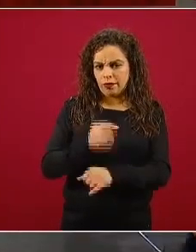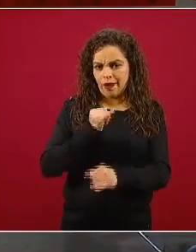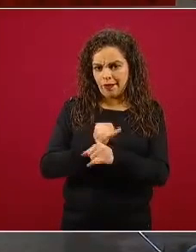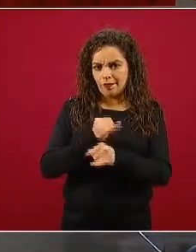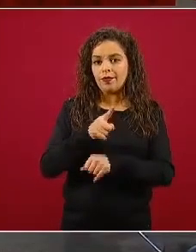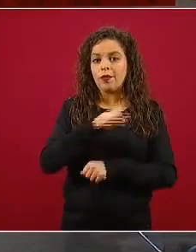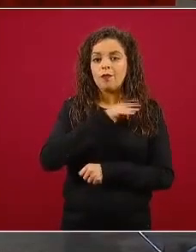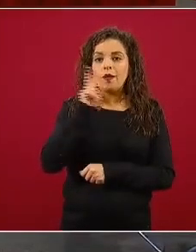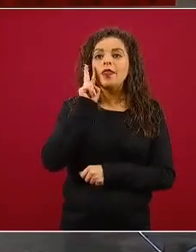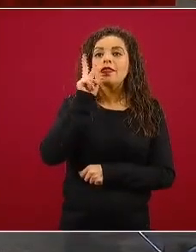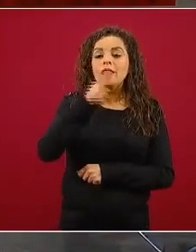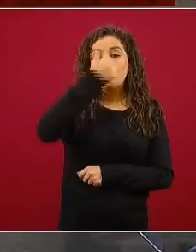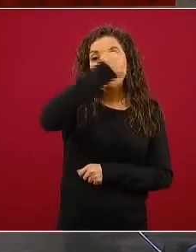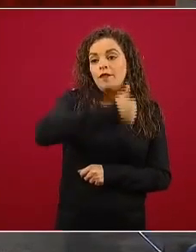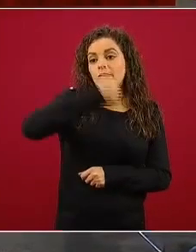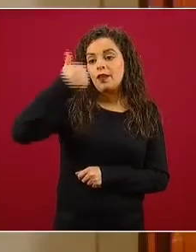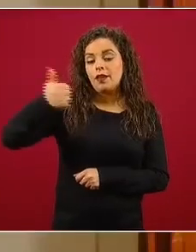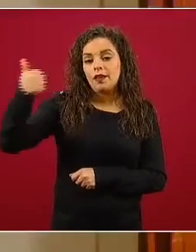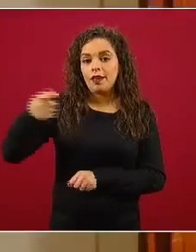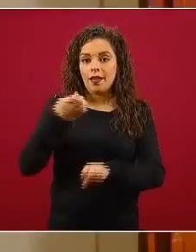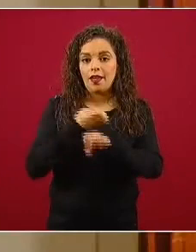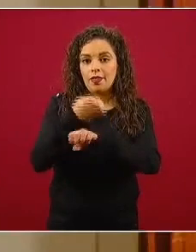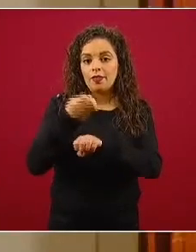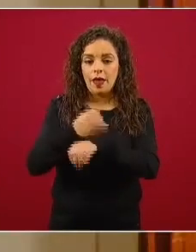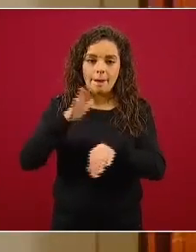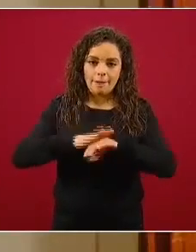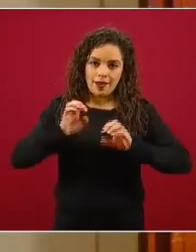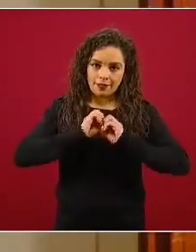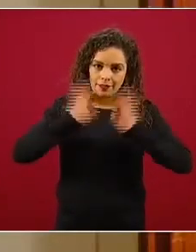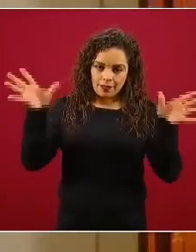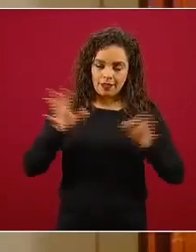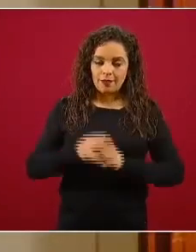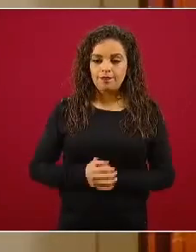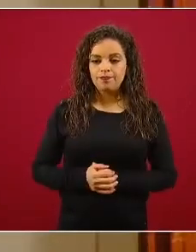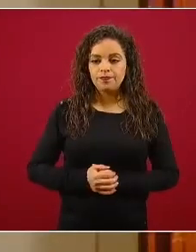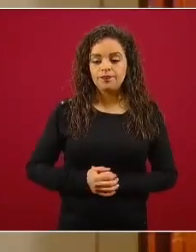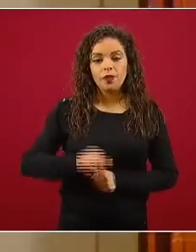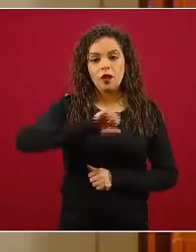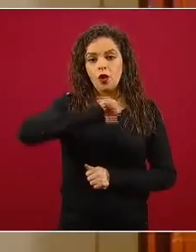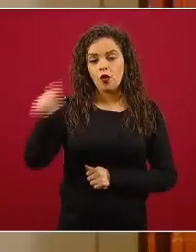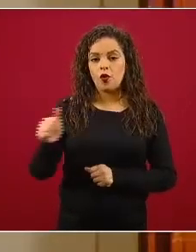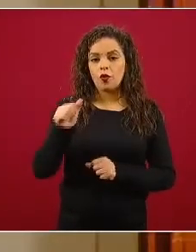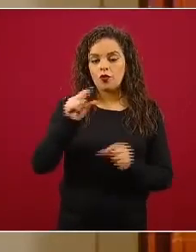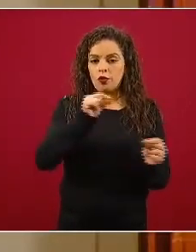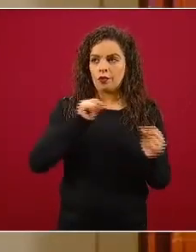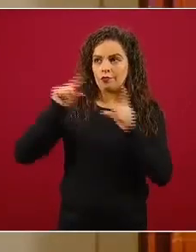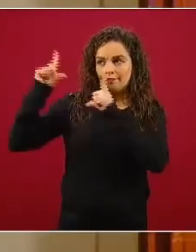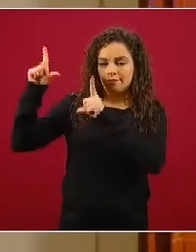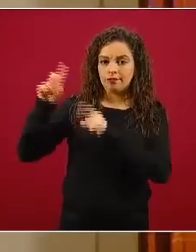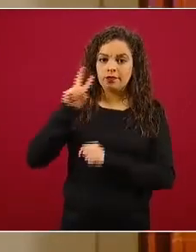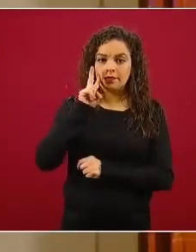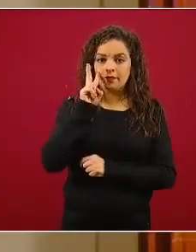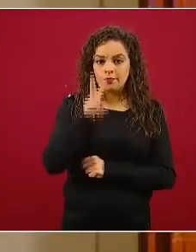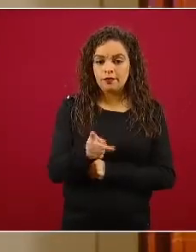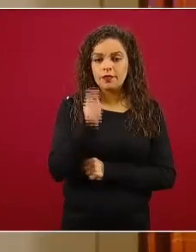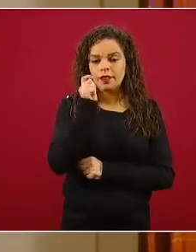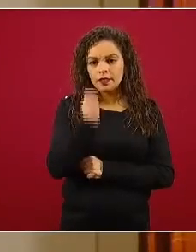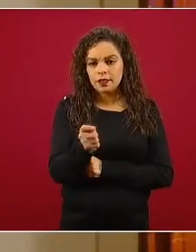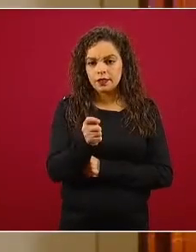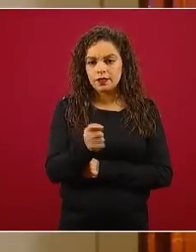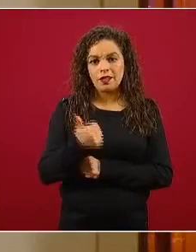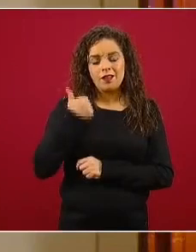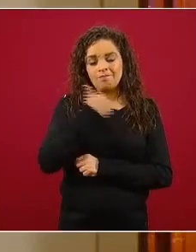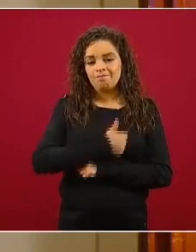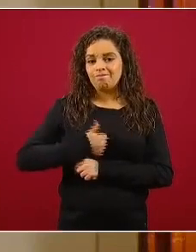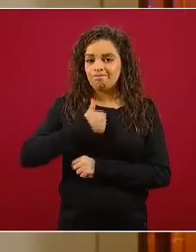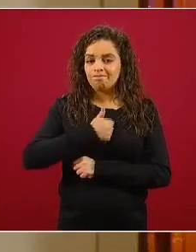de los estados. Veamos la siguiente gráfica. Es la distribución de las defunciones que lamentablemente